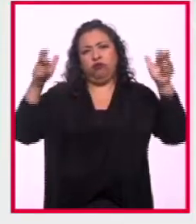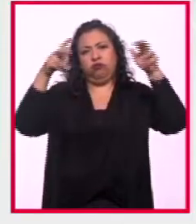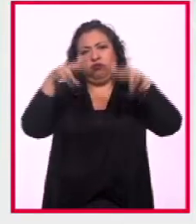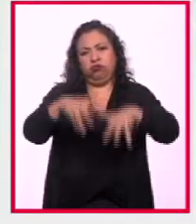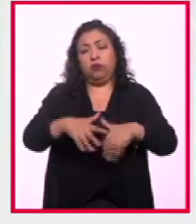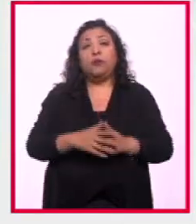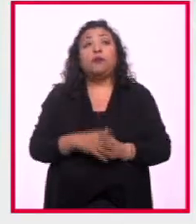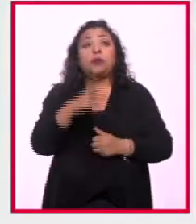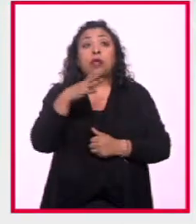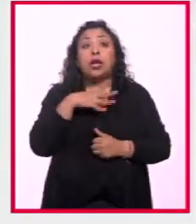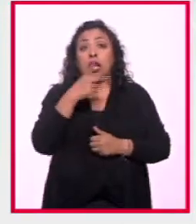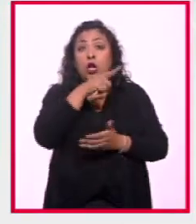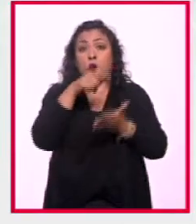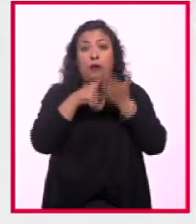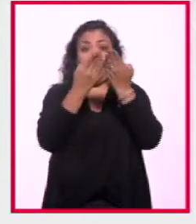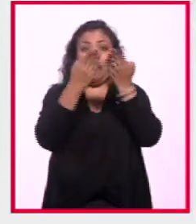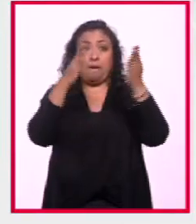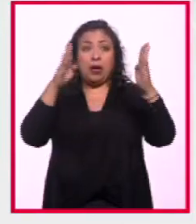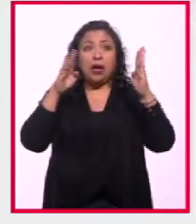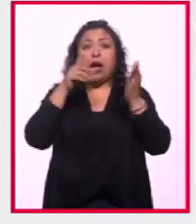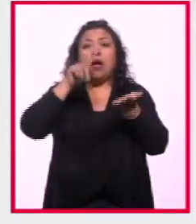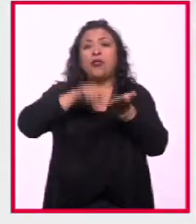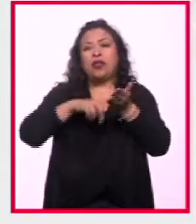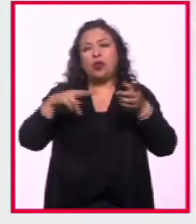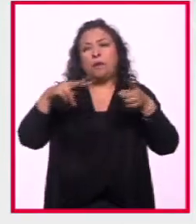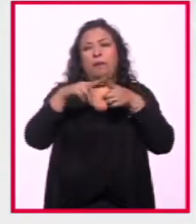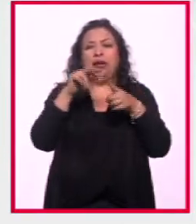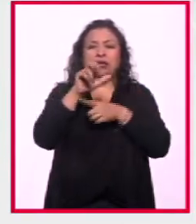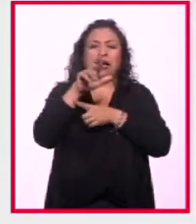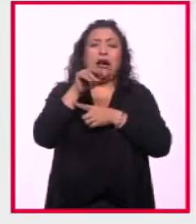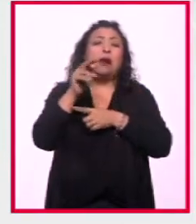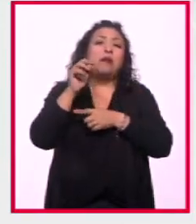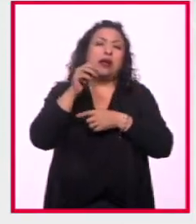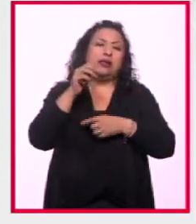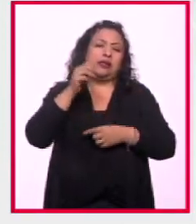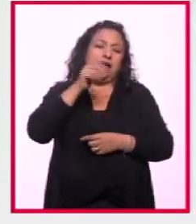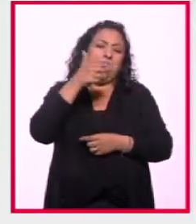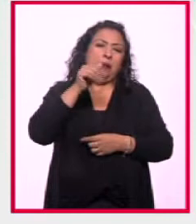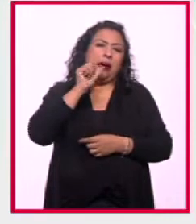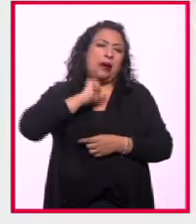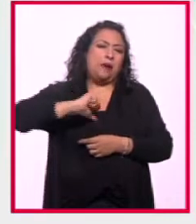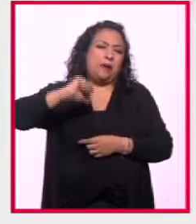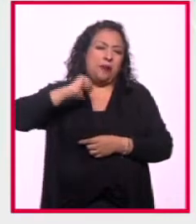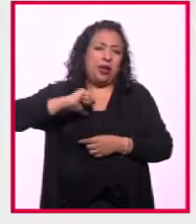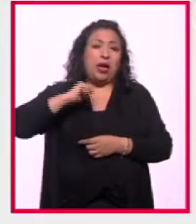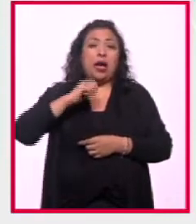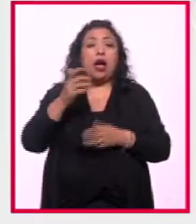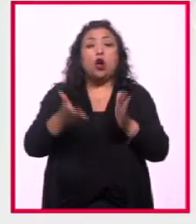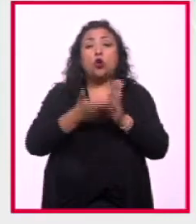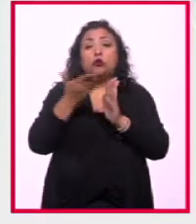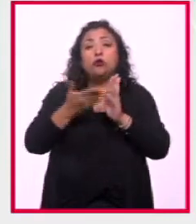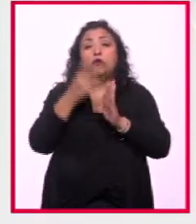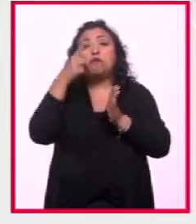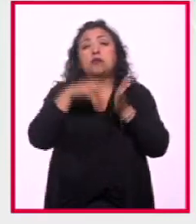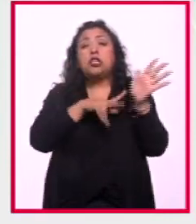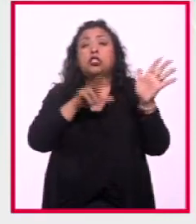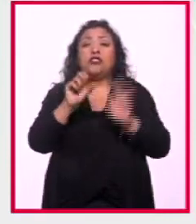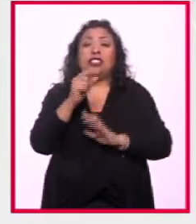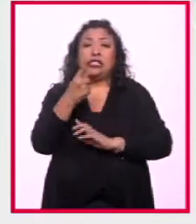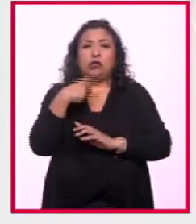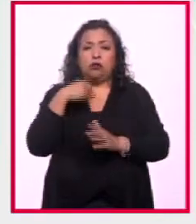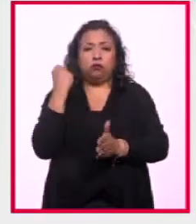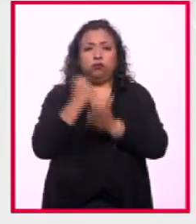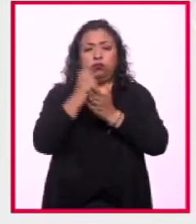el templete situado en la plaza de armas de la habana vieja fue construido en 1827 y ha sido